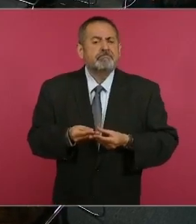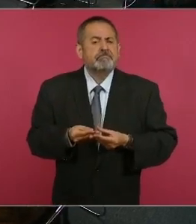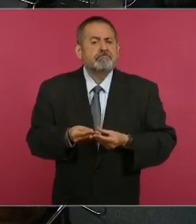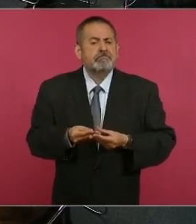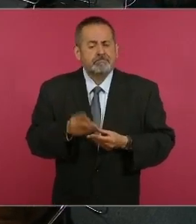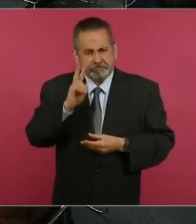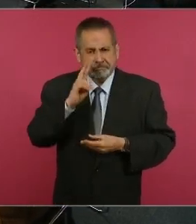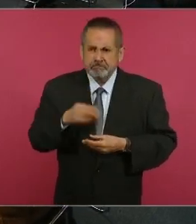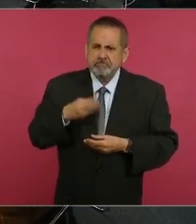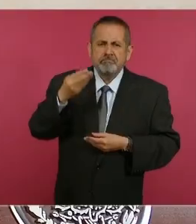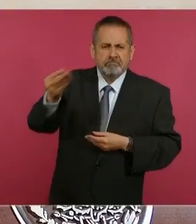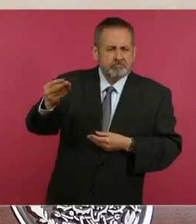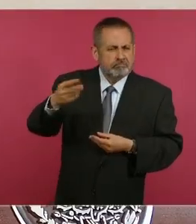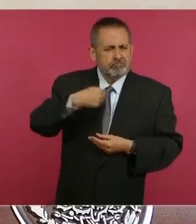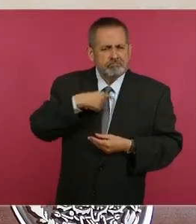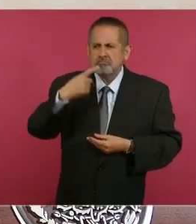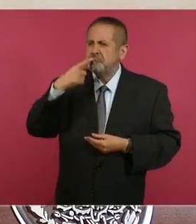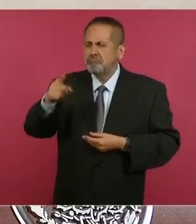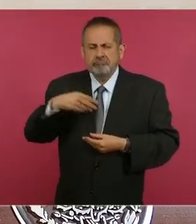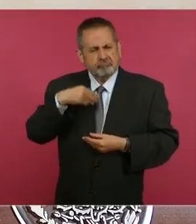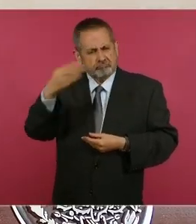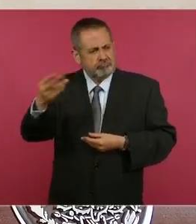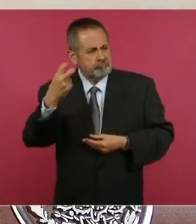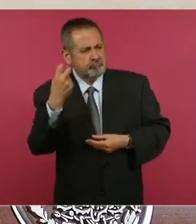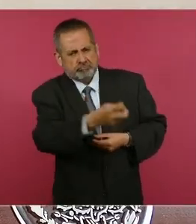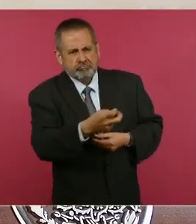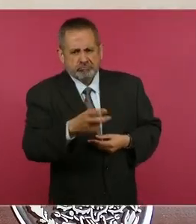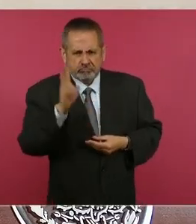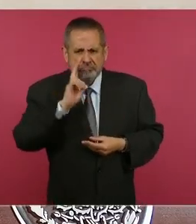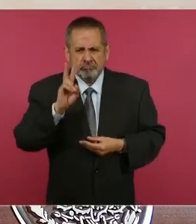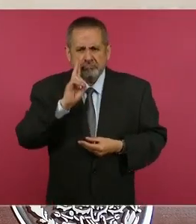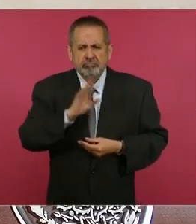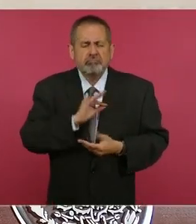y presentamos nosotros